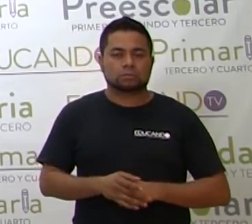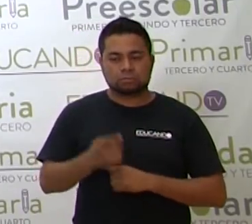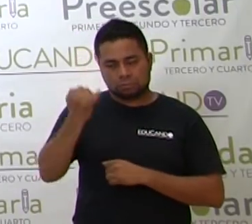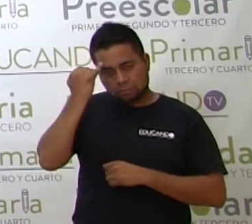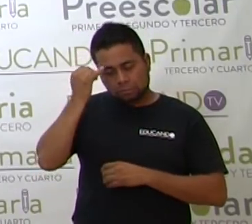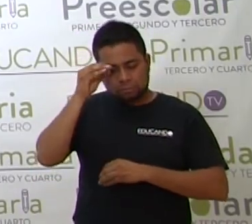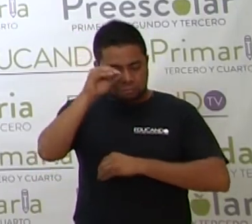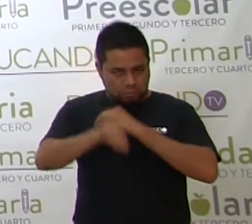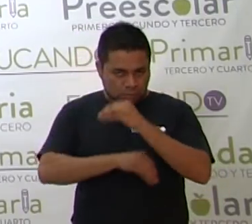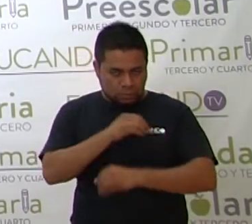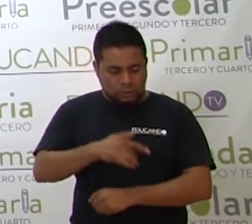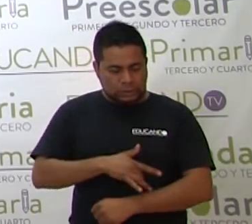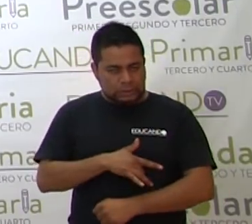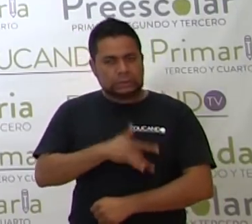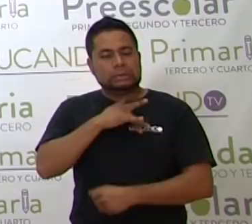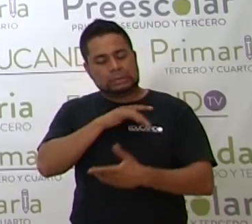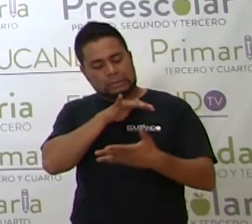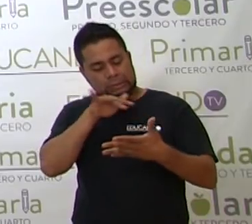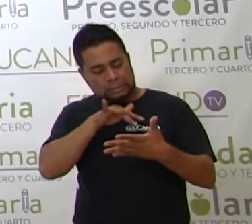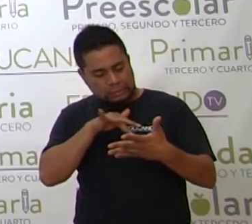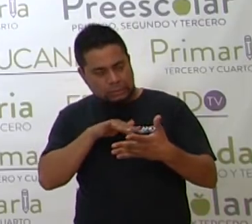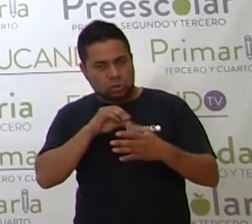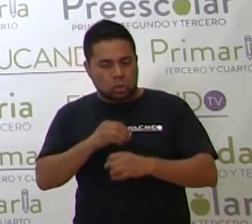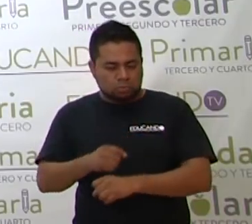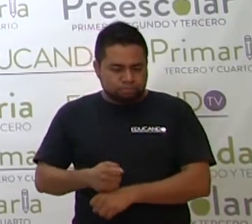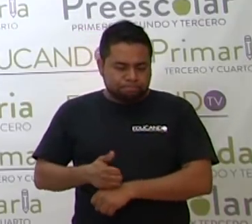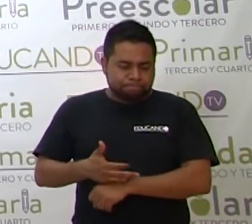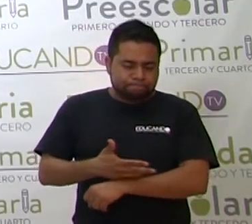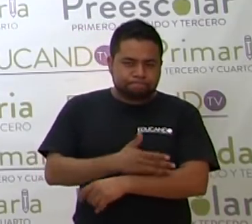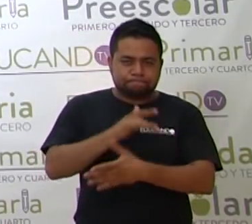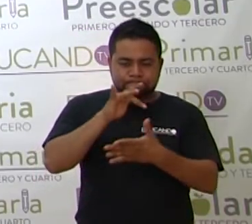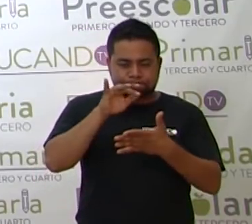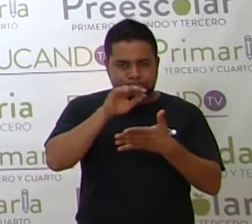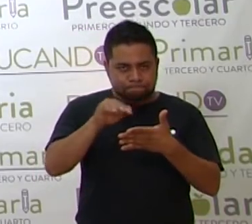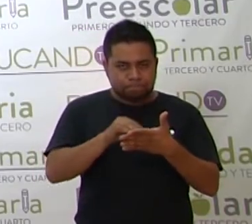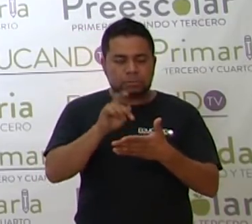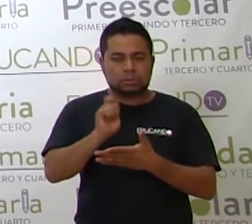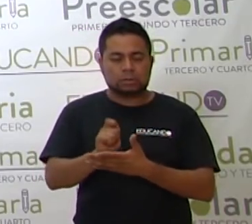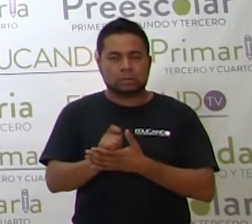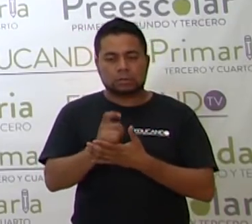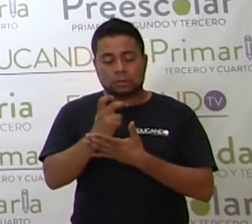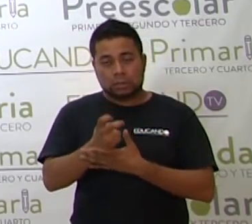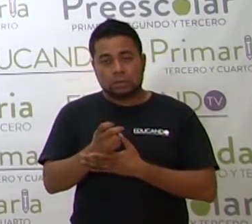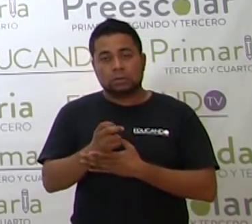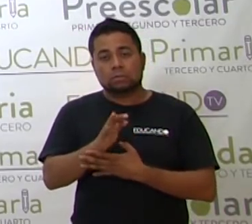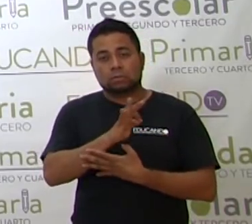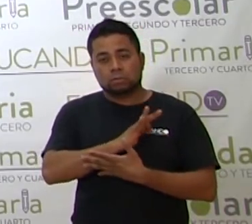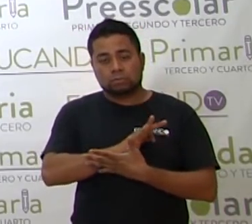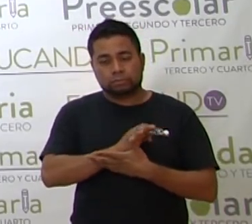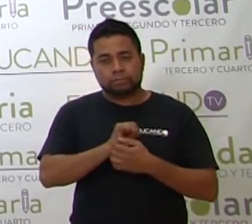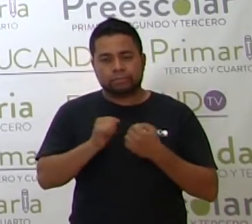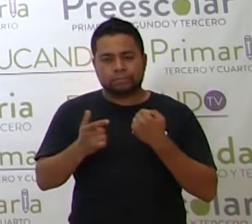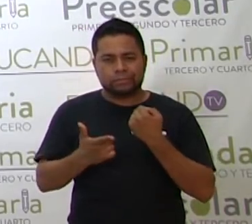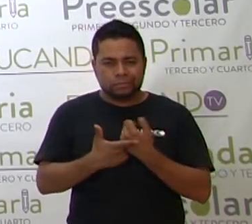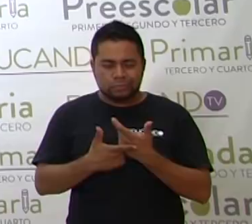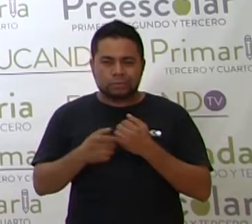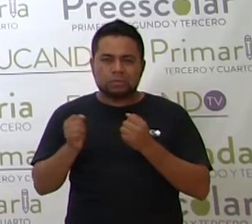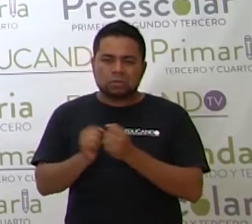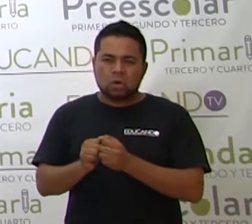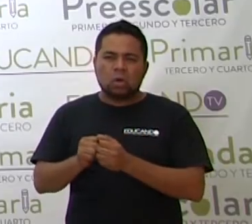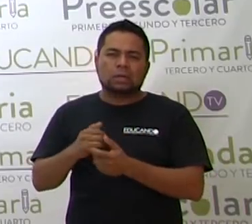crear sensaciones. Y las sensaciones son todas aquellas que van a originar una emoción,